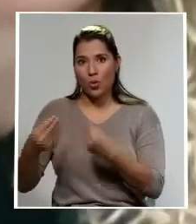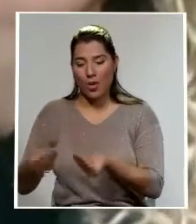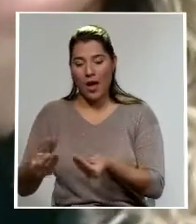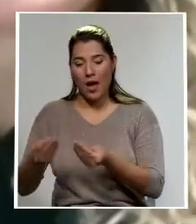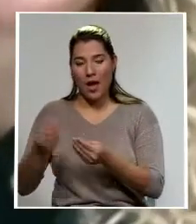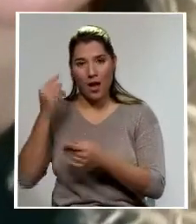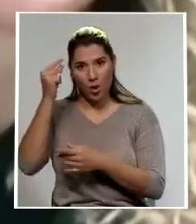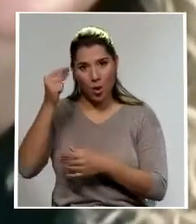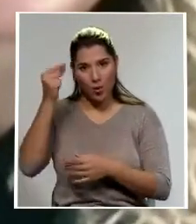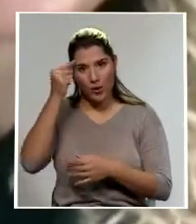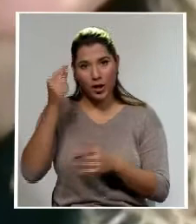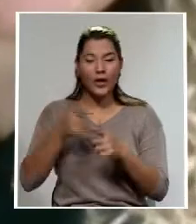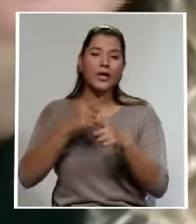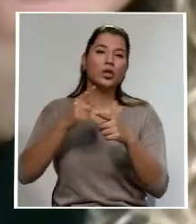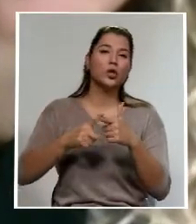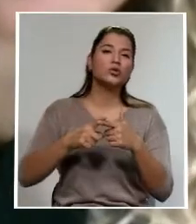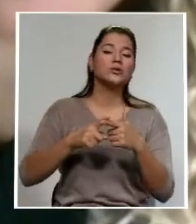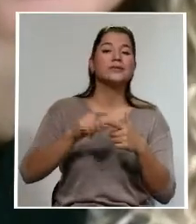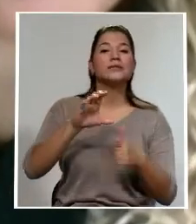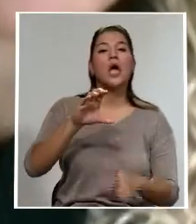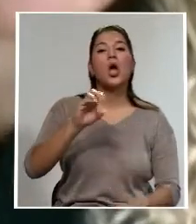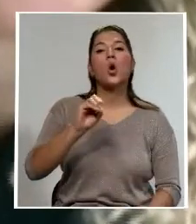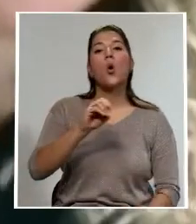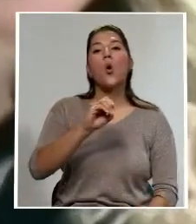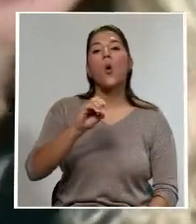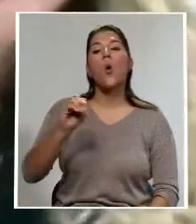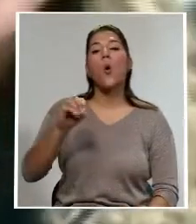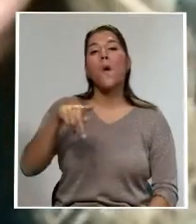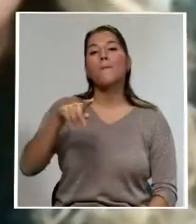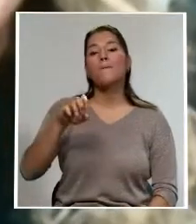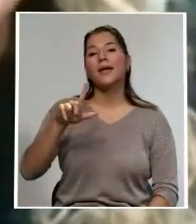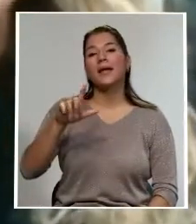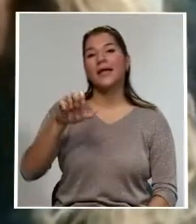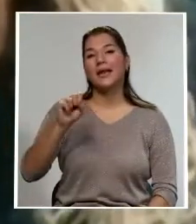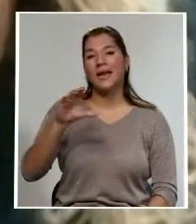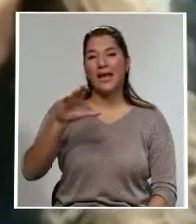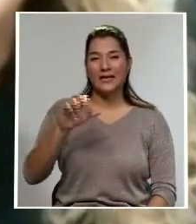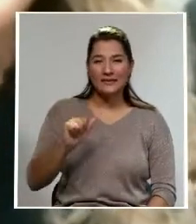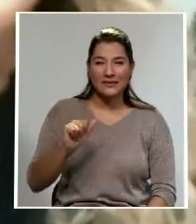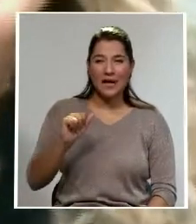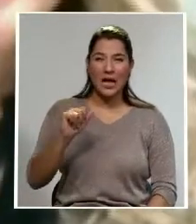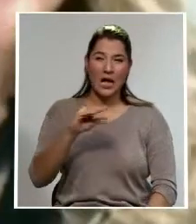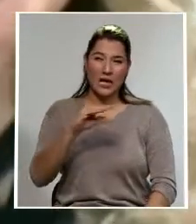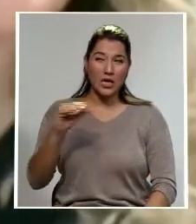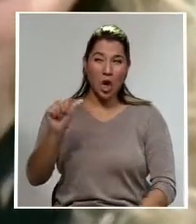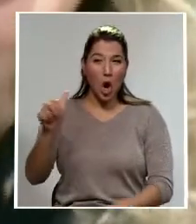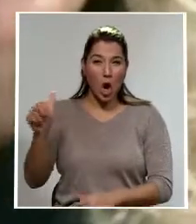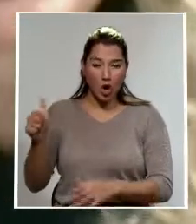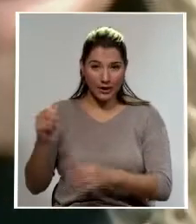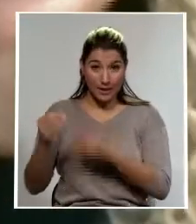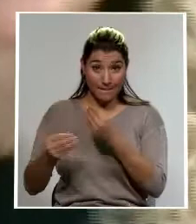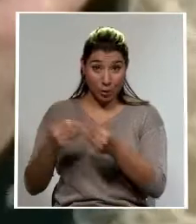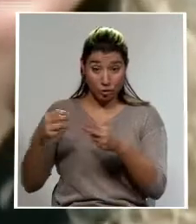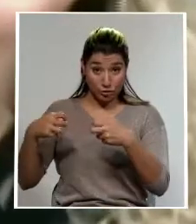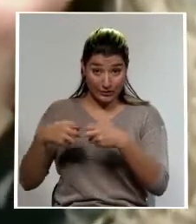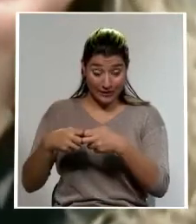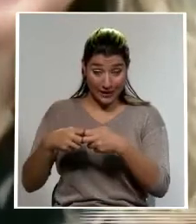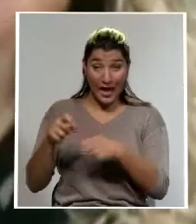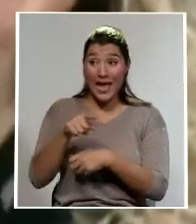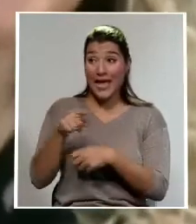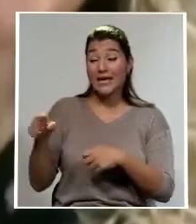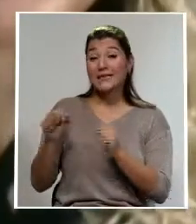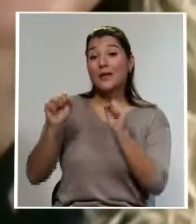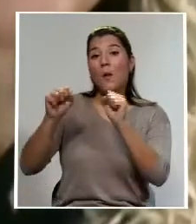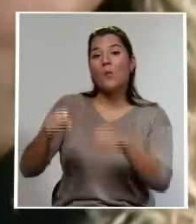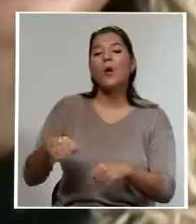de Copelesca, no sé, en la zona, todo este tipo de cooperativas que se dedican a la generación puedan entonces tener